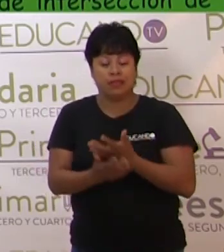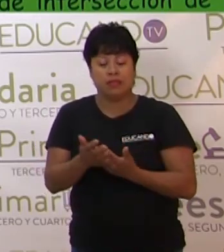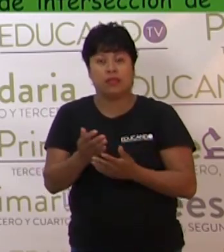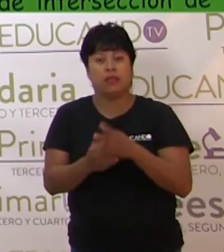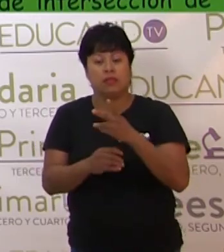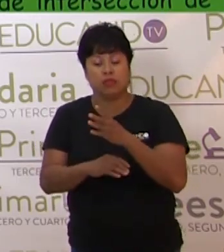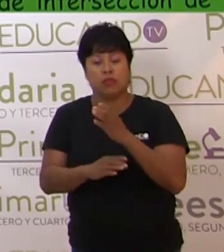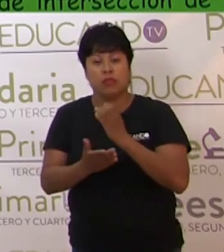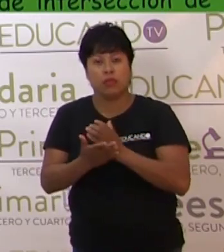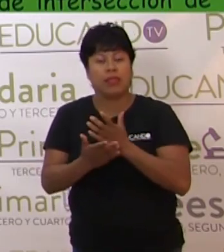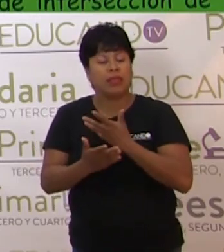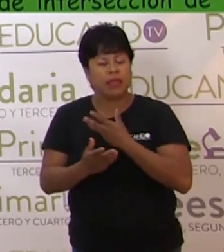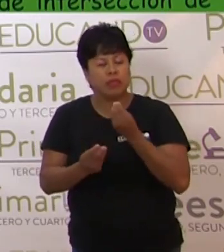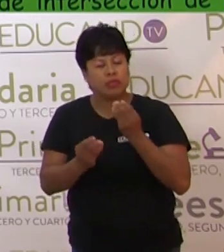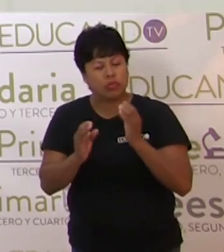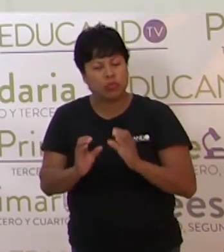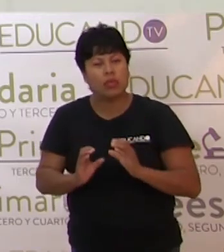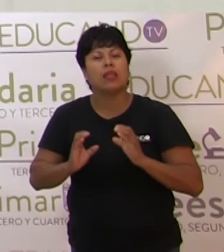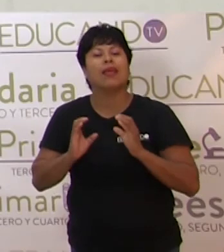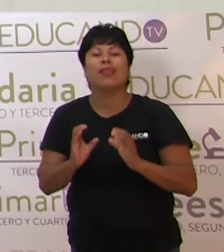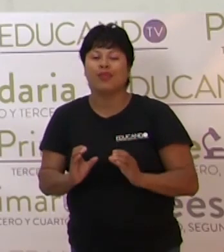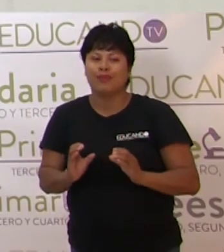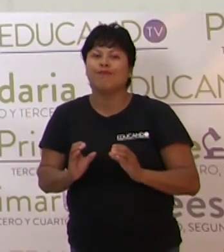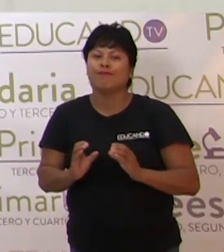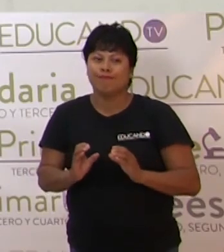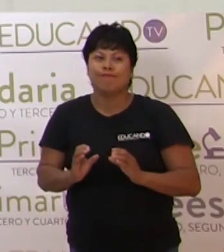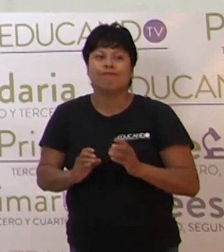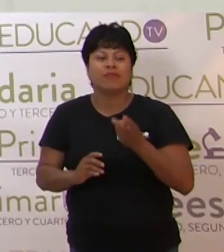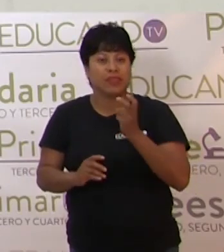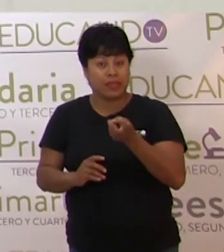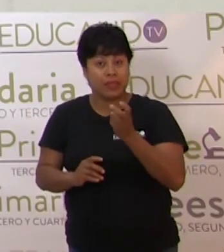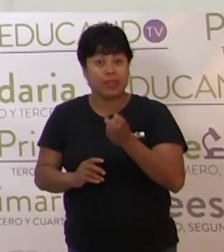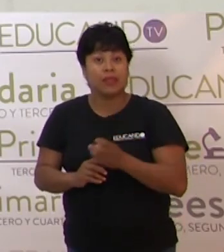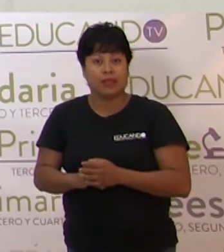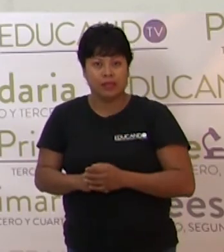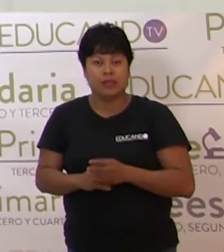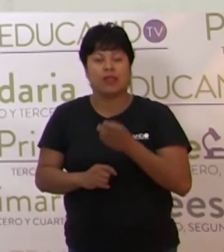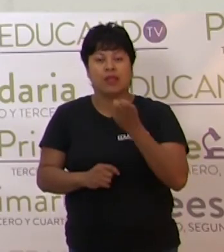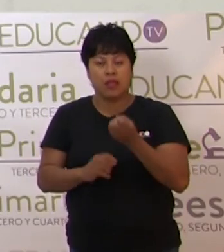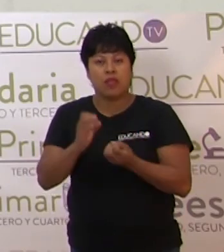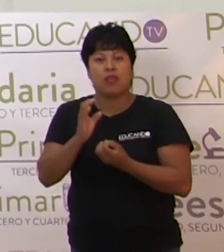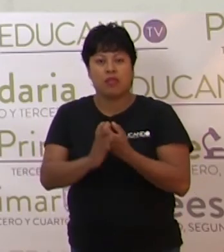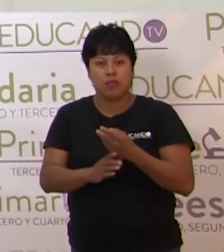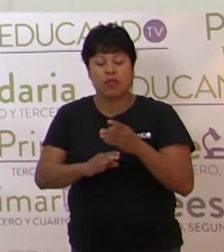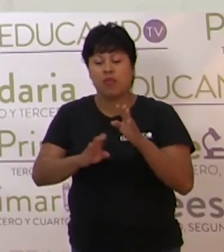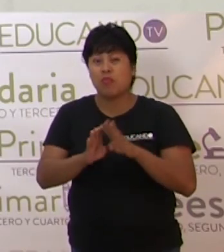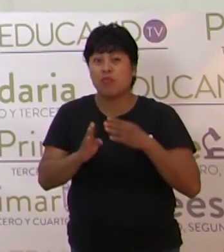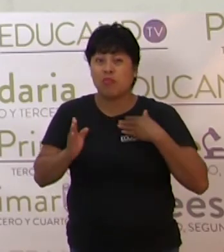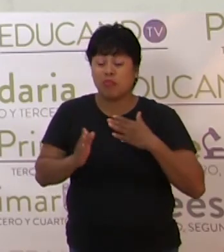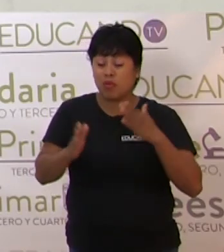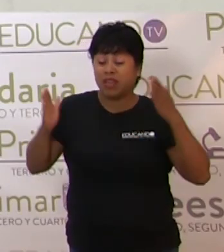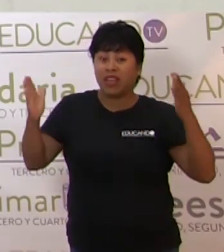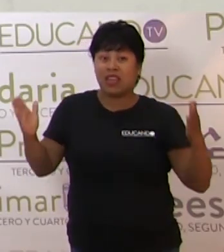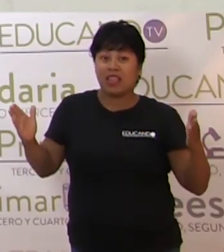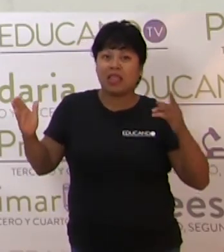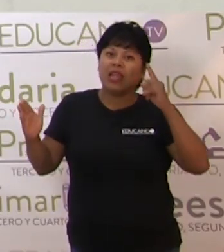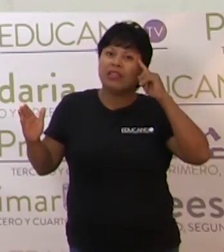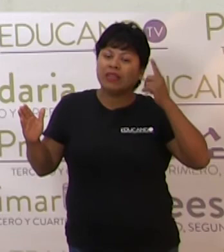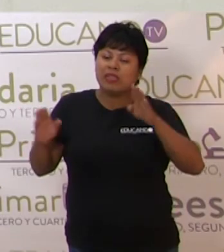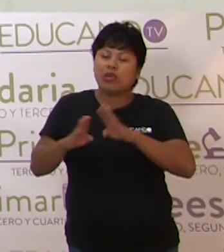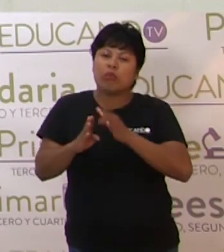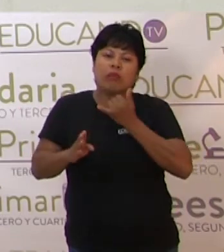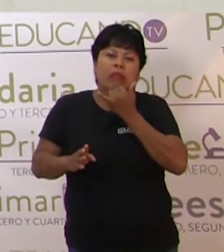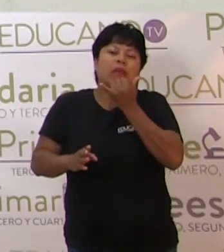su cuaderno tengan mucho cuidado con estos con este juego geométrico tan grande es fácil equivocarse